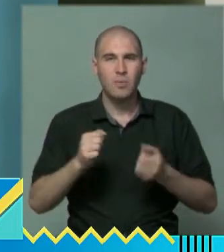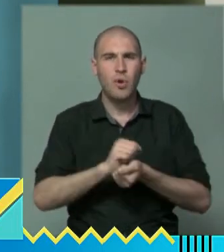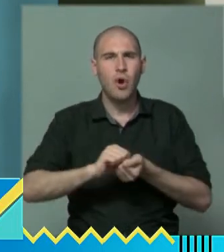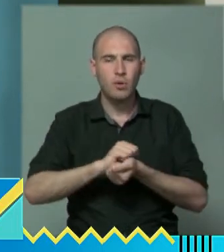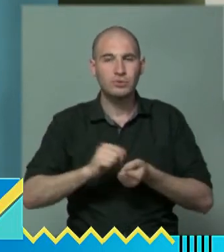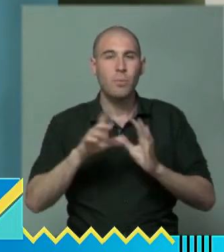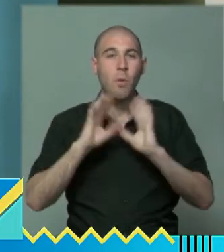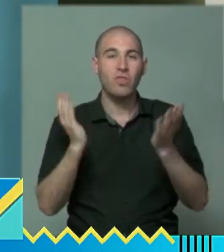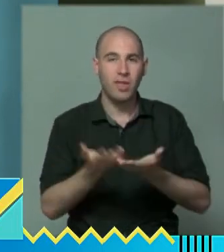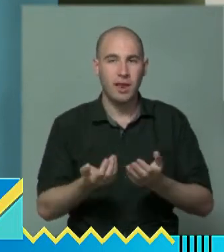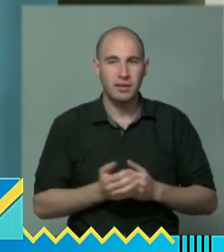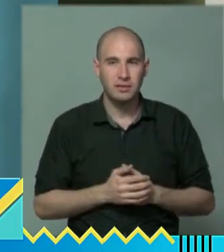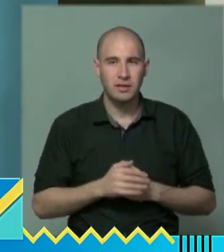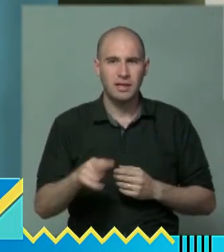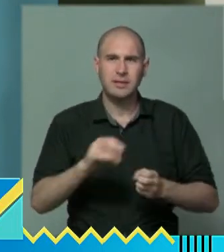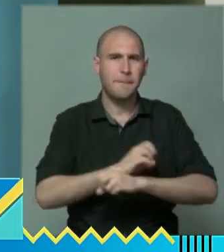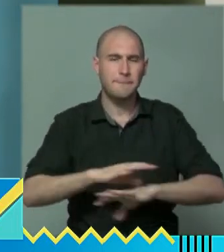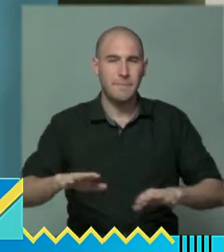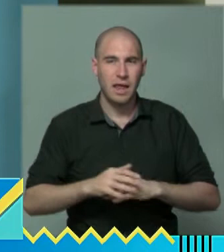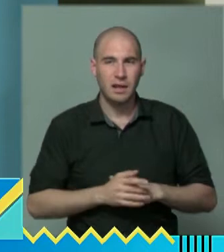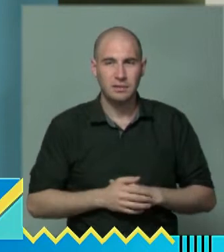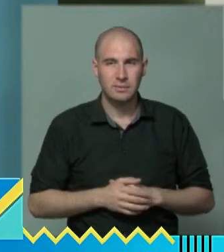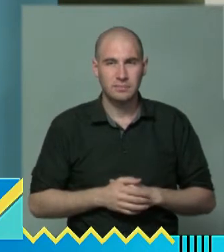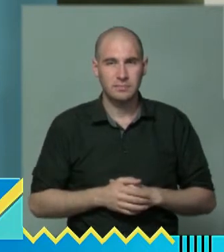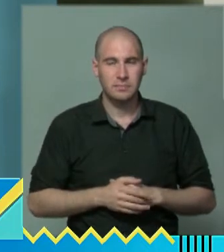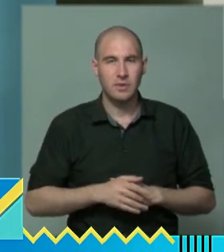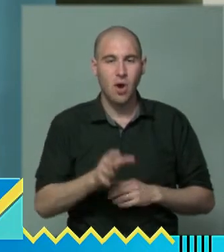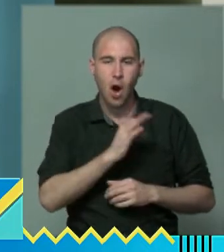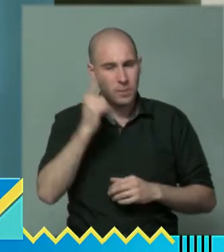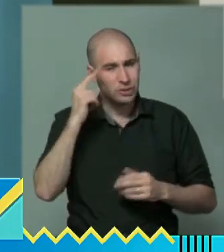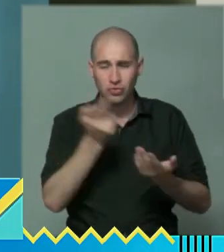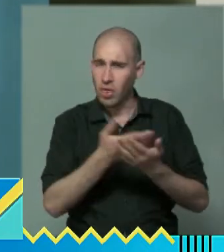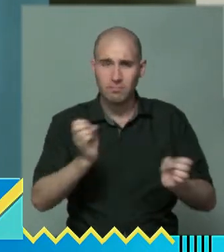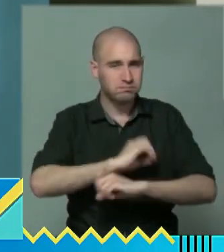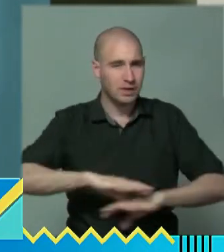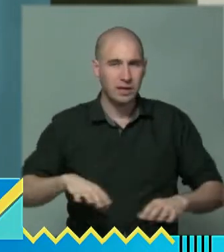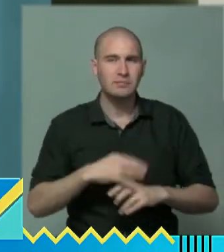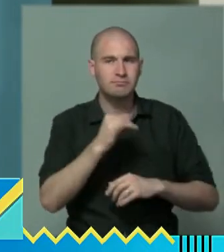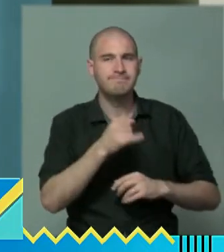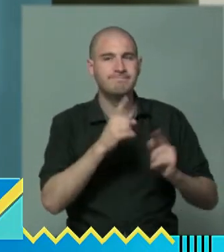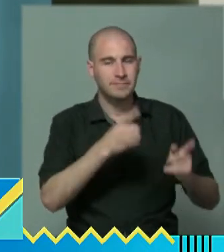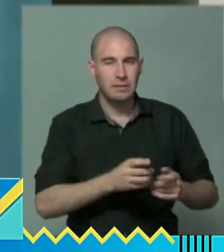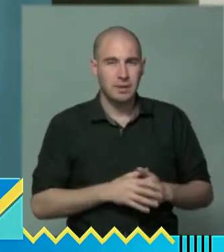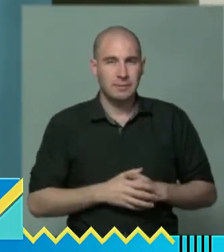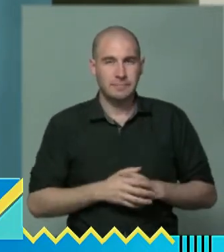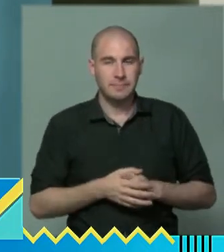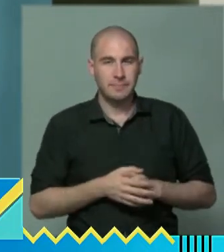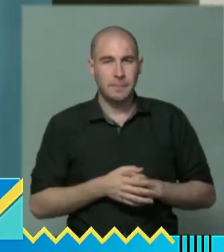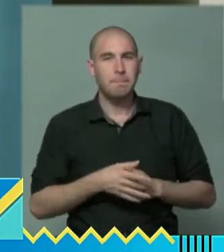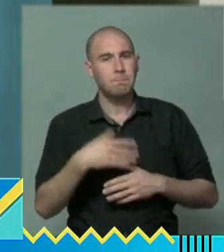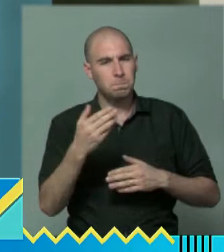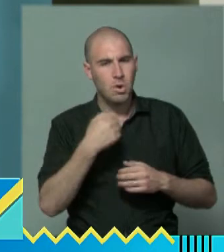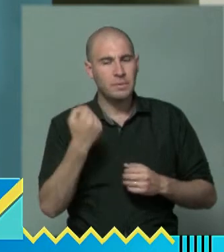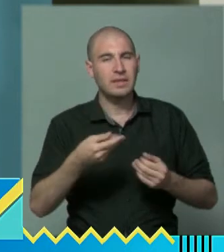corrupción a nivel mundial ya está mal vista desde todas las miradas posibles, ¿no? Sí, cómo empieza a ser también un buen